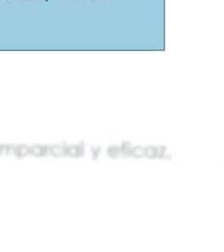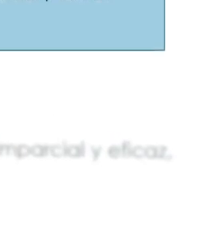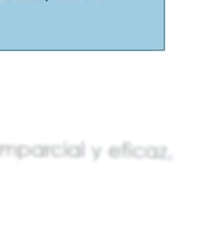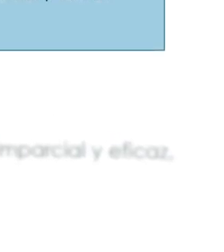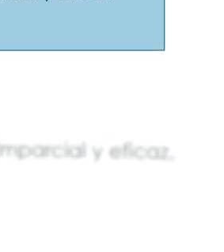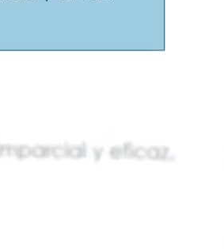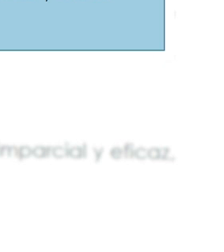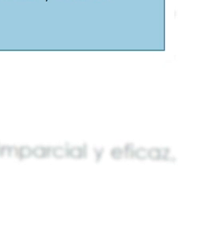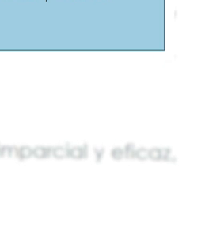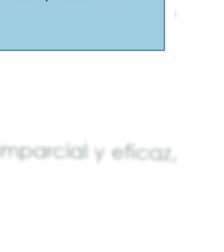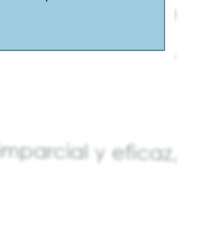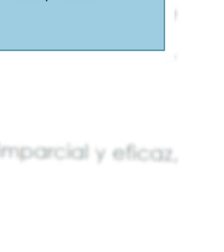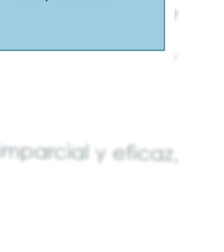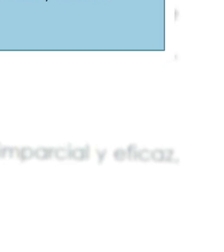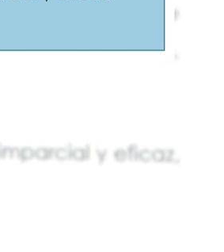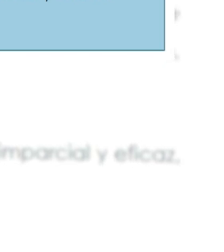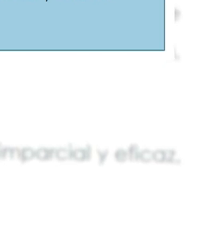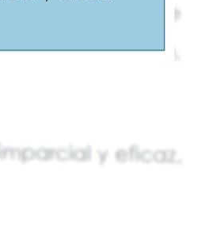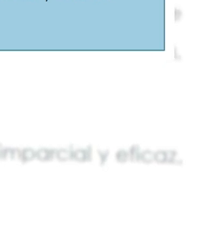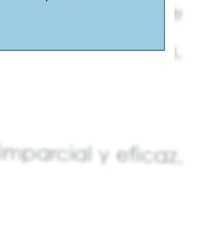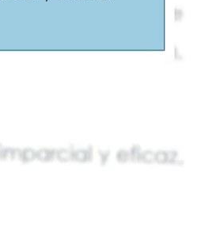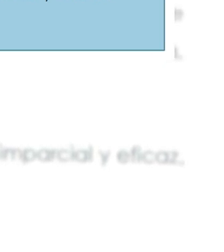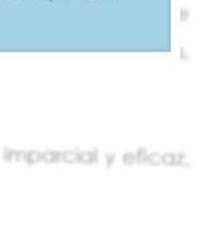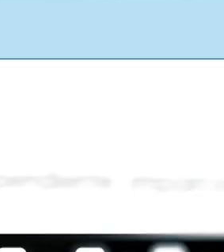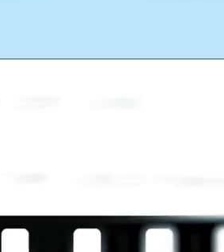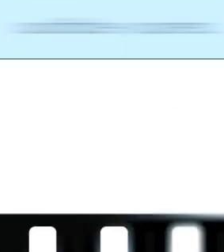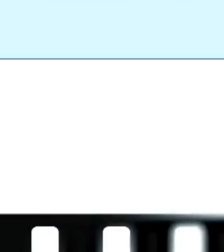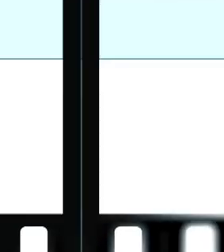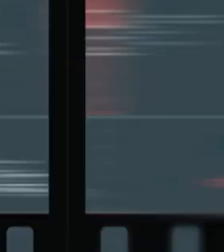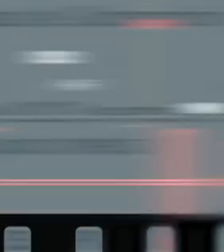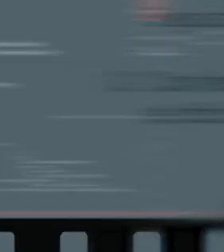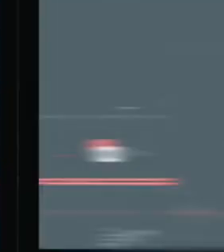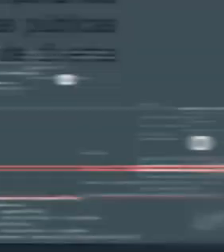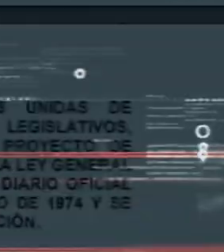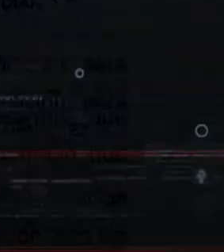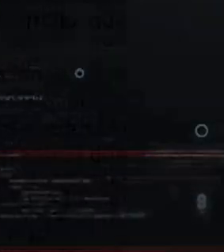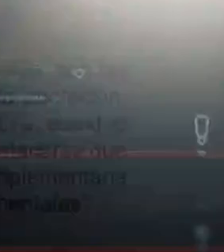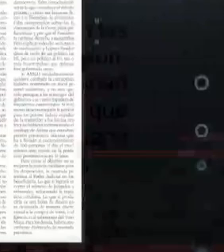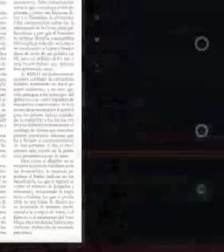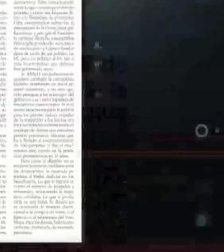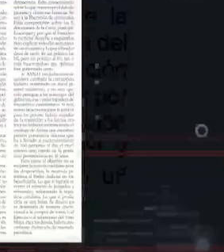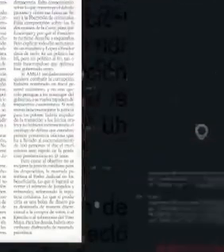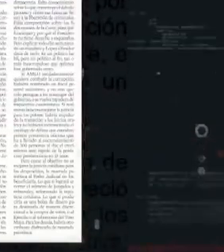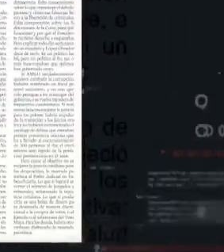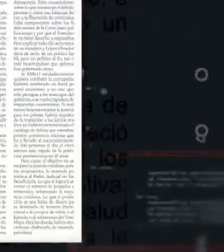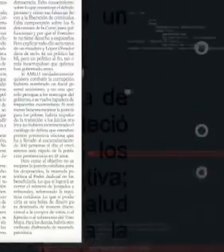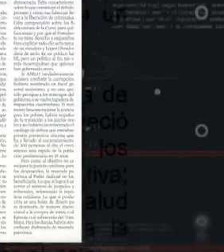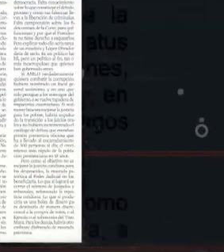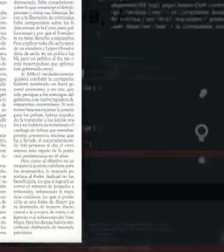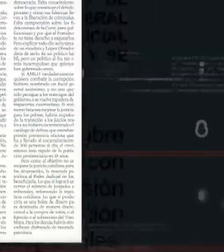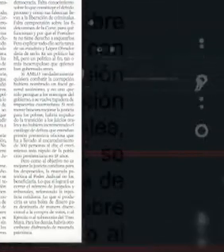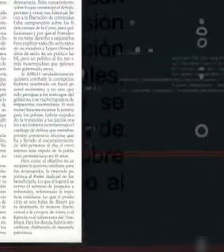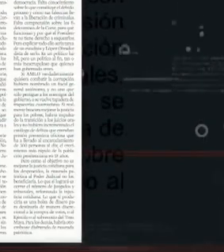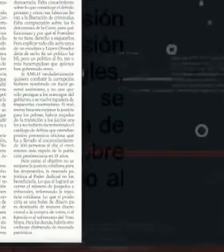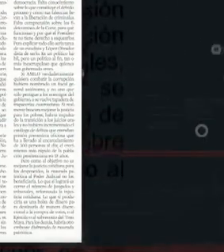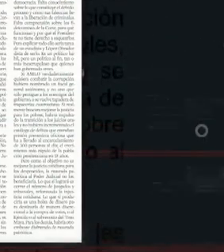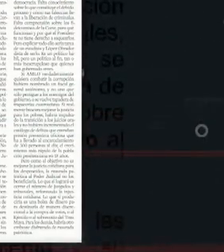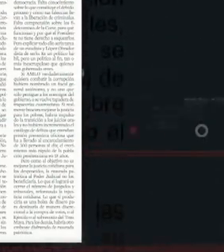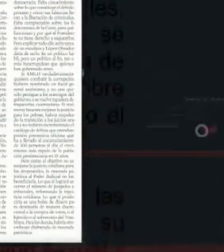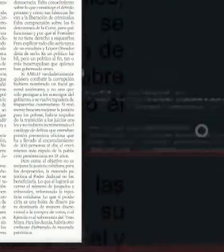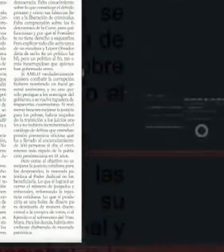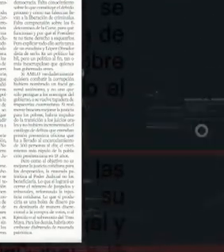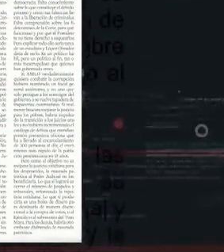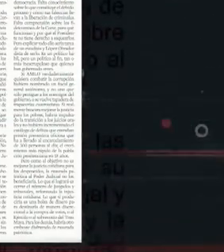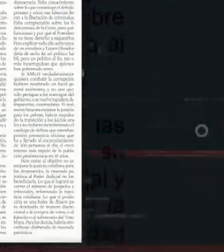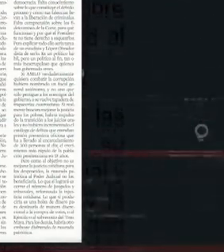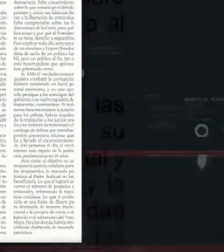Judicial y, por tanto, dar certeza jurídica en sus decisiones. 4. Falso que sea una venganza contra la Corte